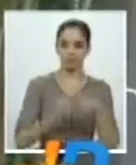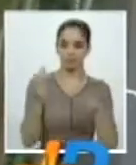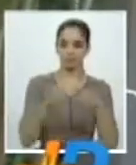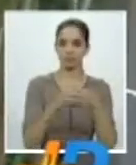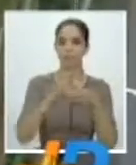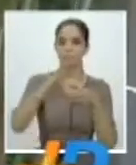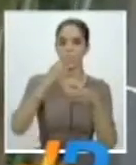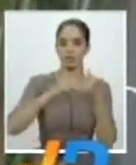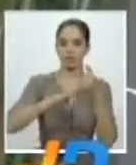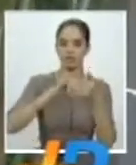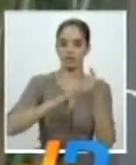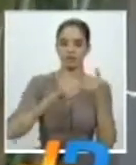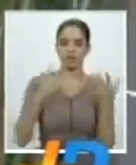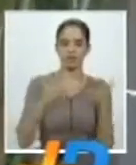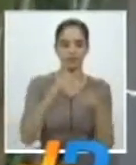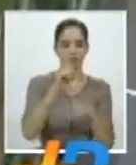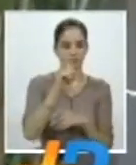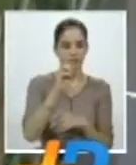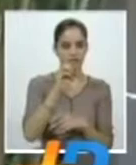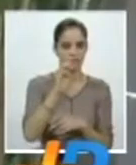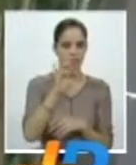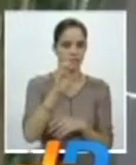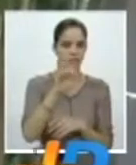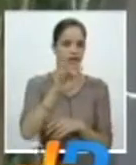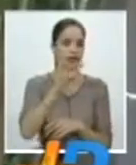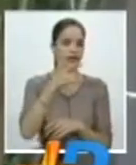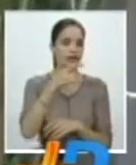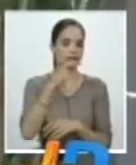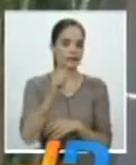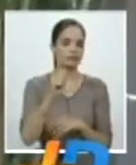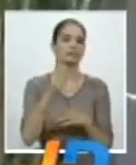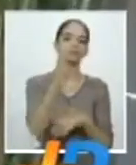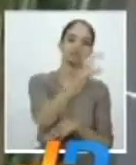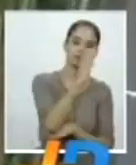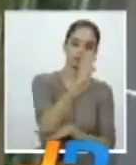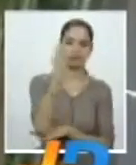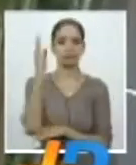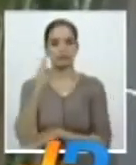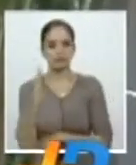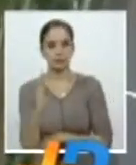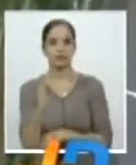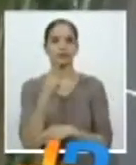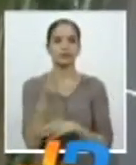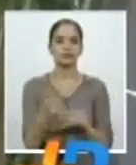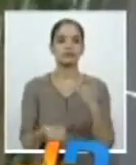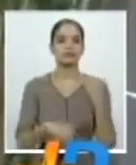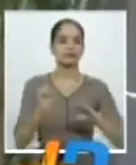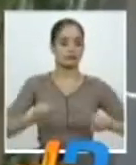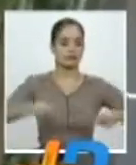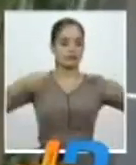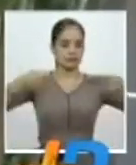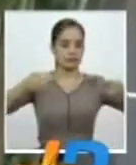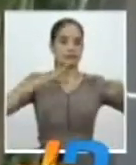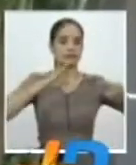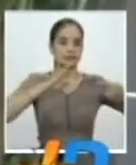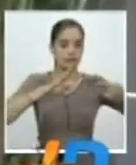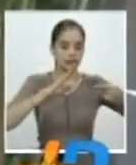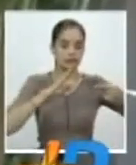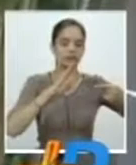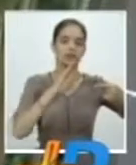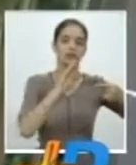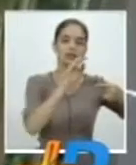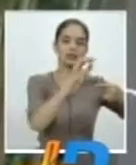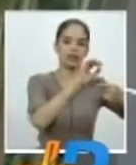Brasil 2014 en Fortaleza entre Colombia y Brasil, duelo personalizado entre Neymar, el 10 de Brasil, y James